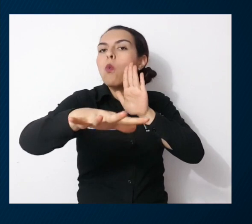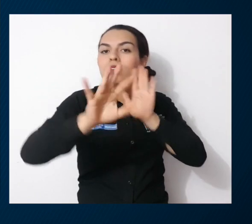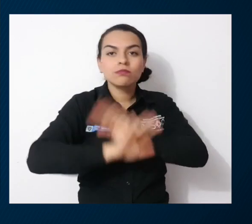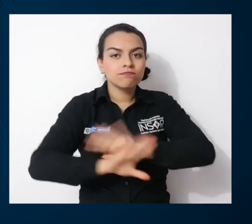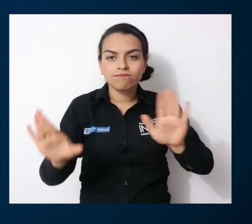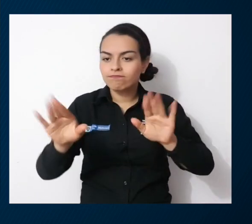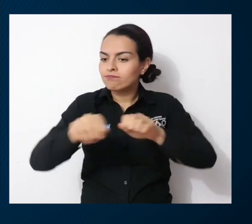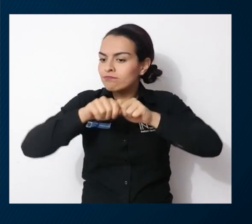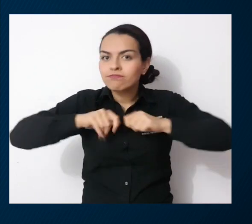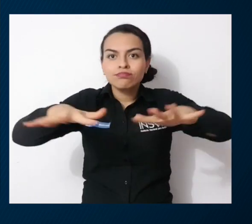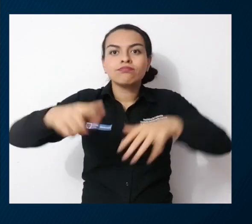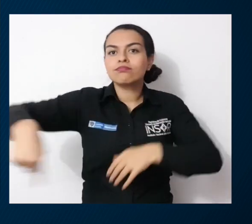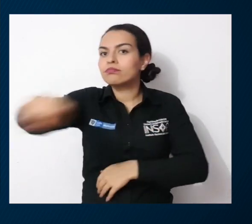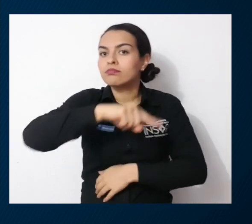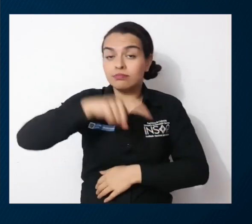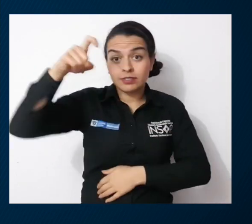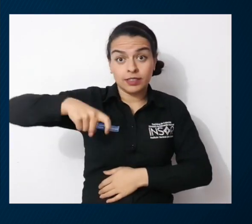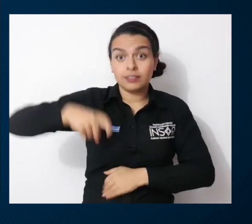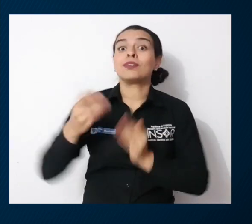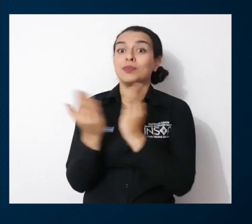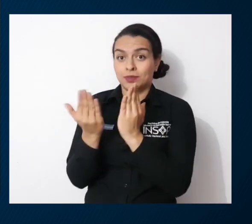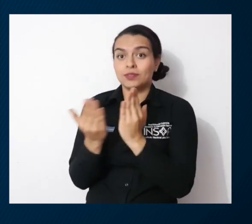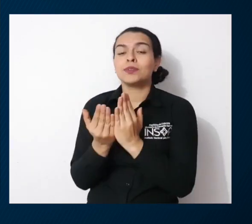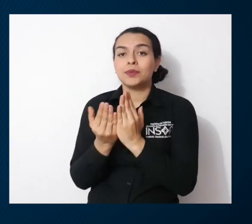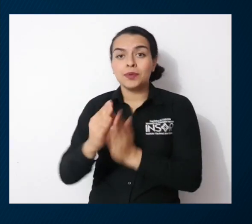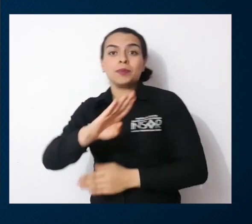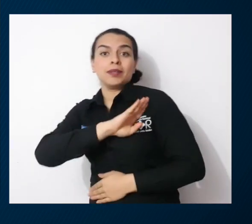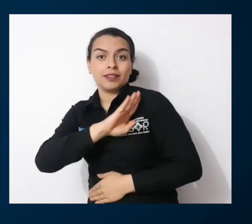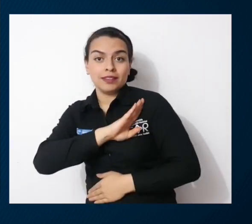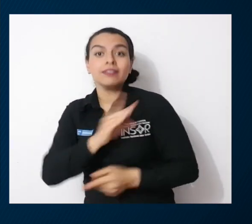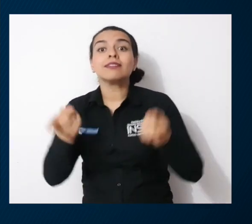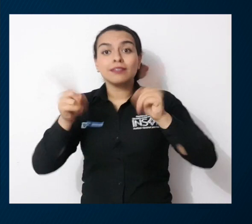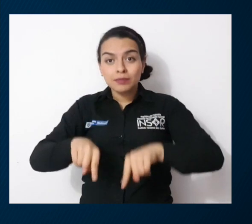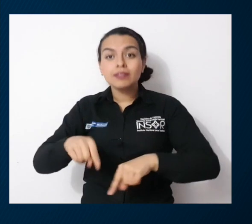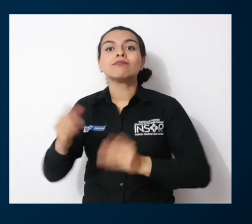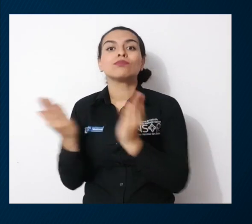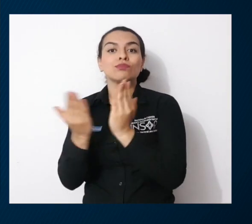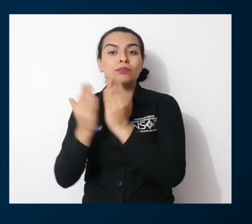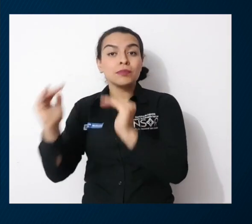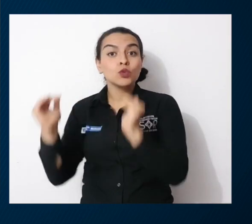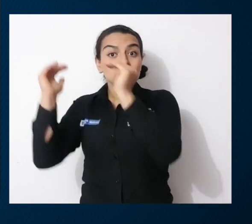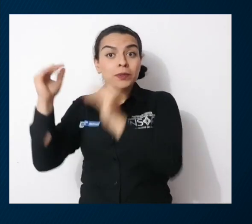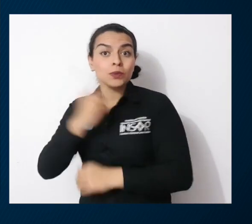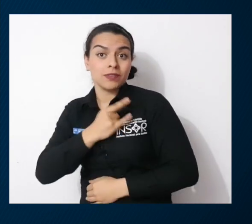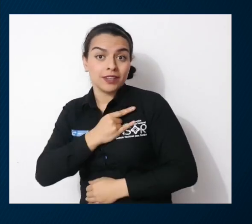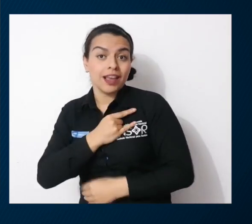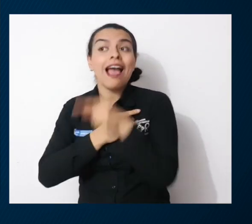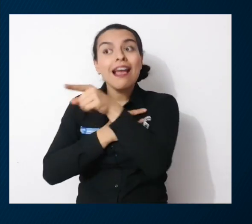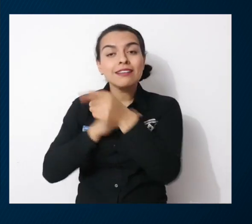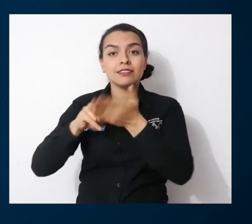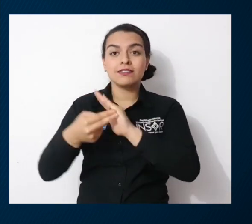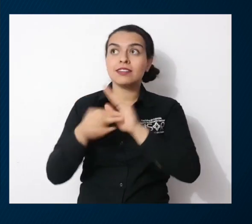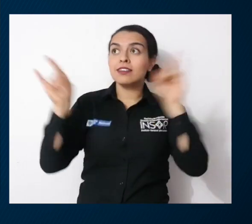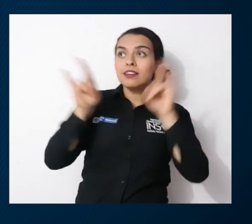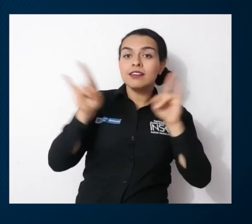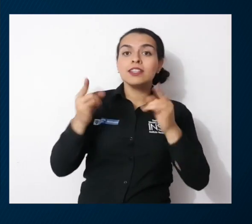la educación, no solamente educación básica y media, sino un medio para la educación superior. Es un medio que soluciona los problemas de accesibilidad